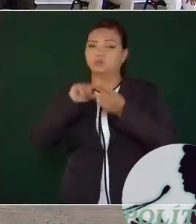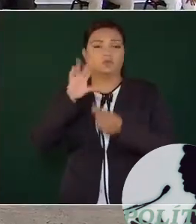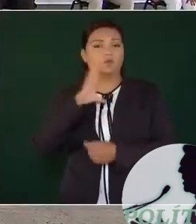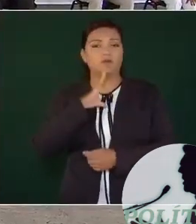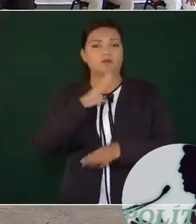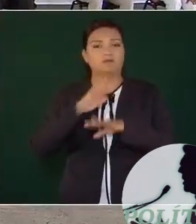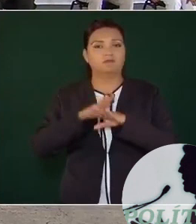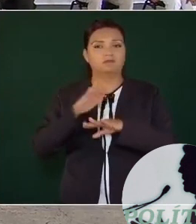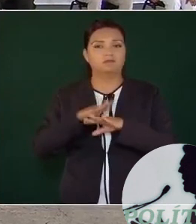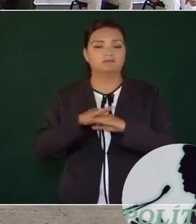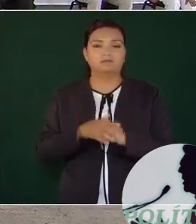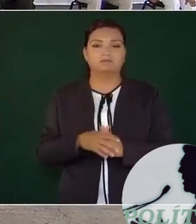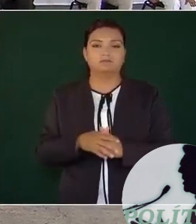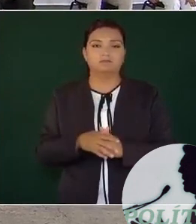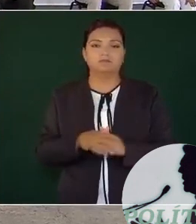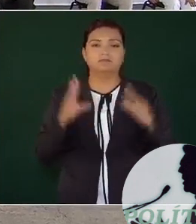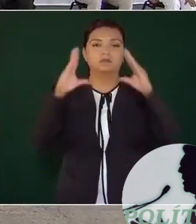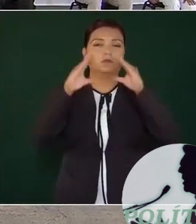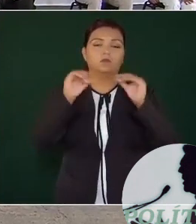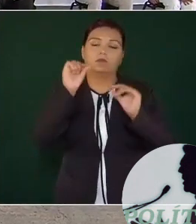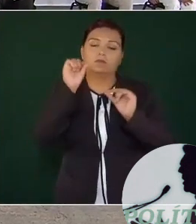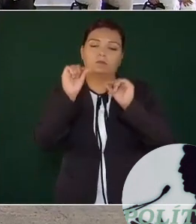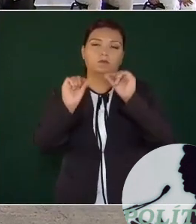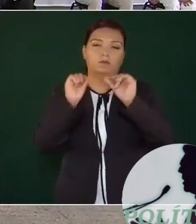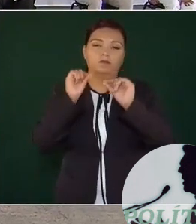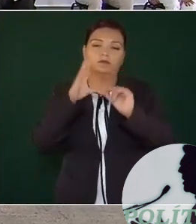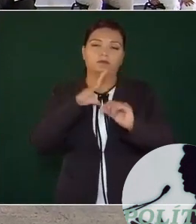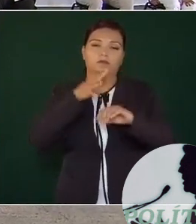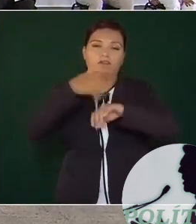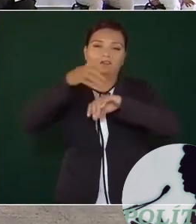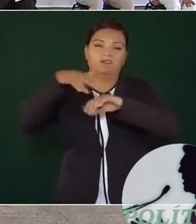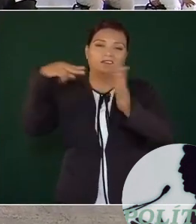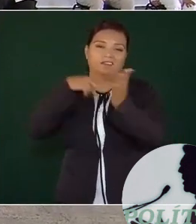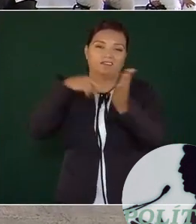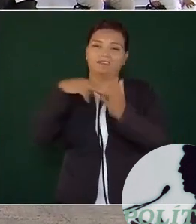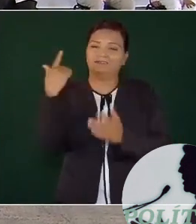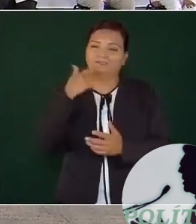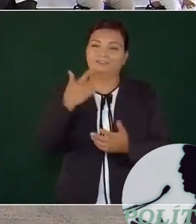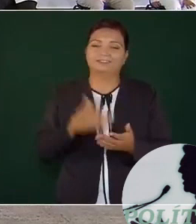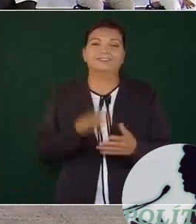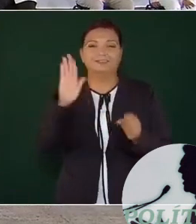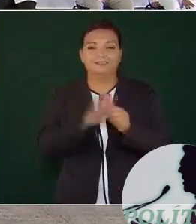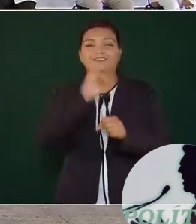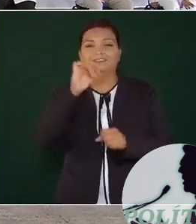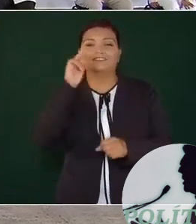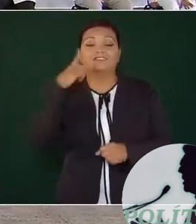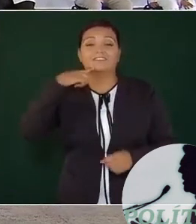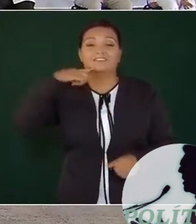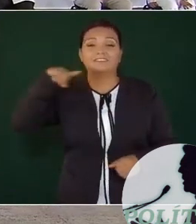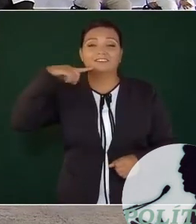hay prácticamente o muy poca cifra negra, porque sí se